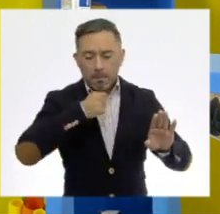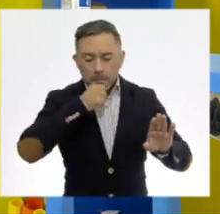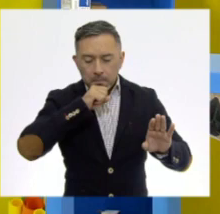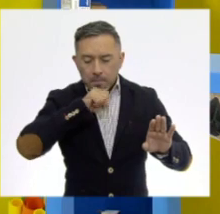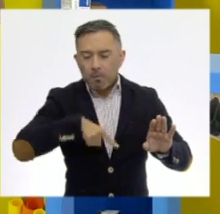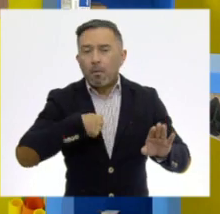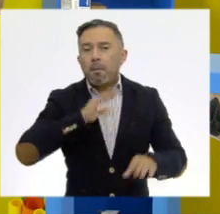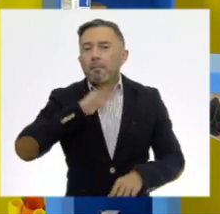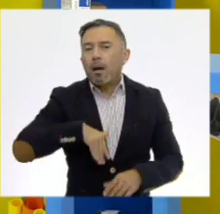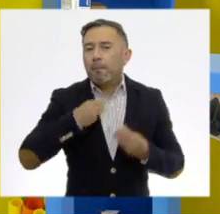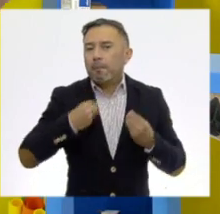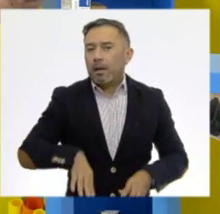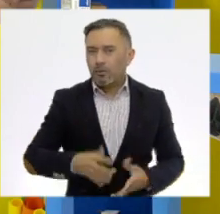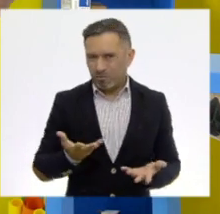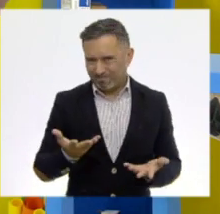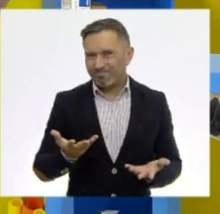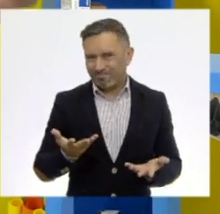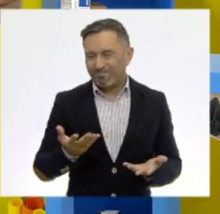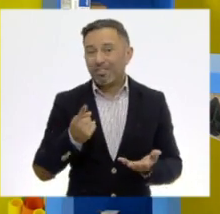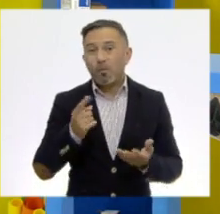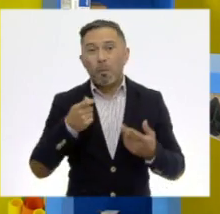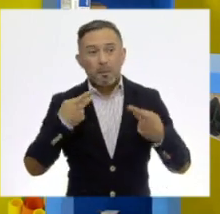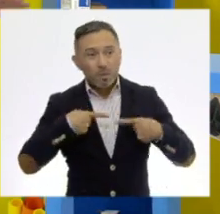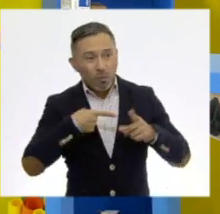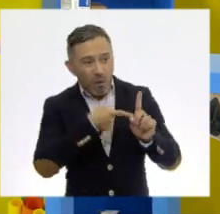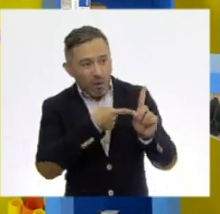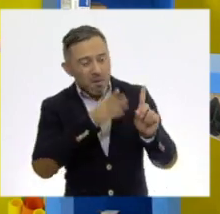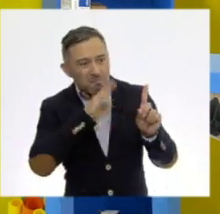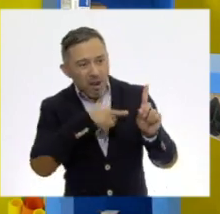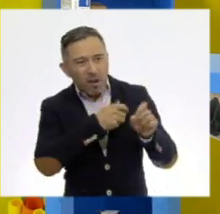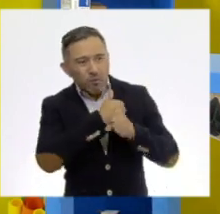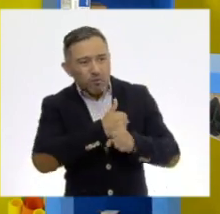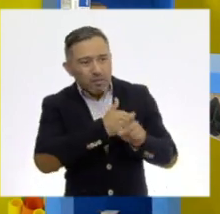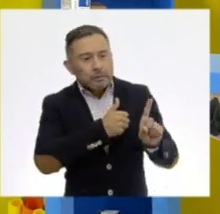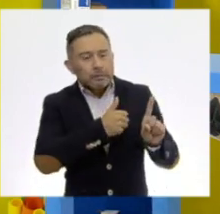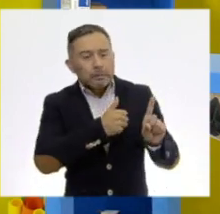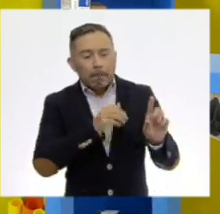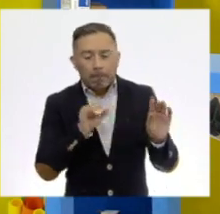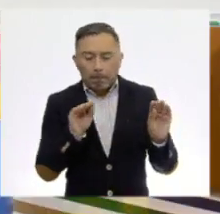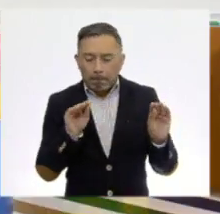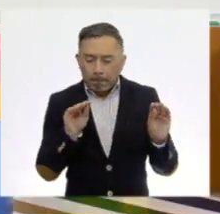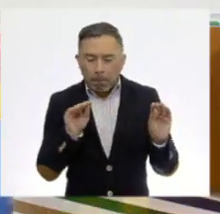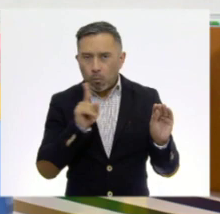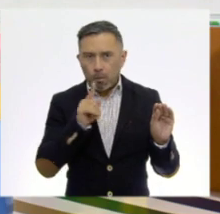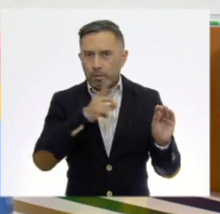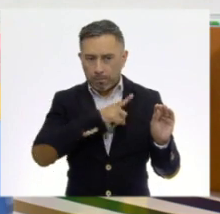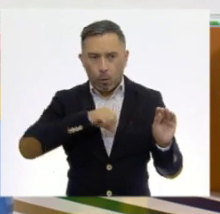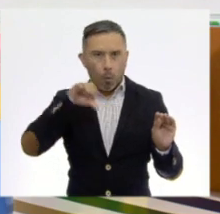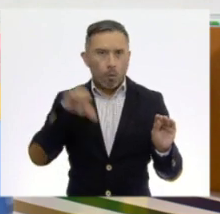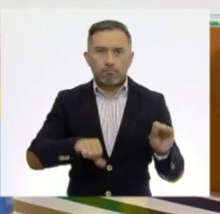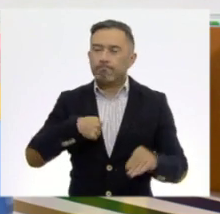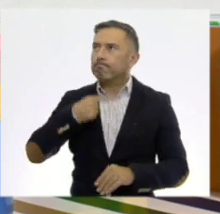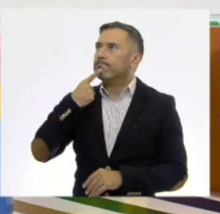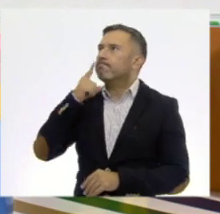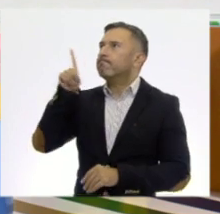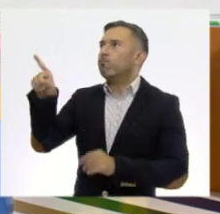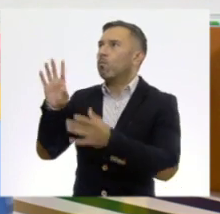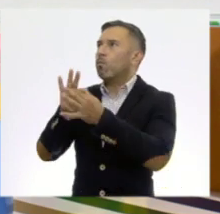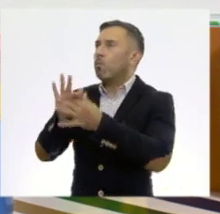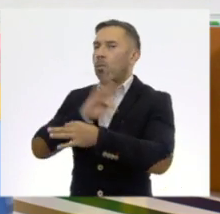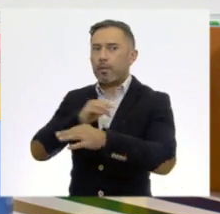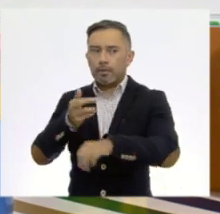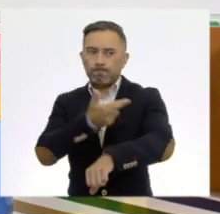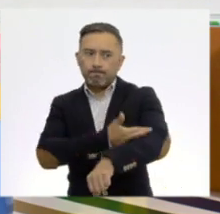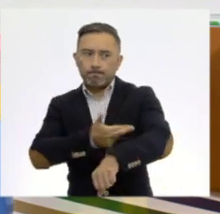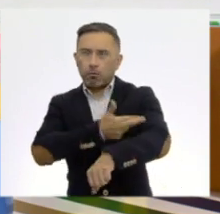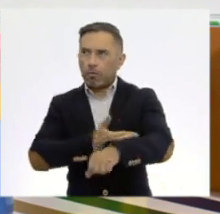es importante comunicarlo a alguien más para que la situación se resuelva. Exactamente, Oscar. Y también algo